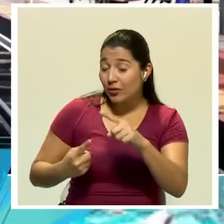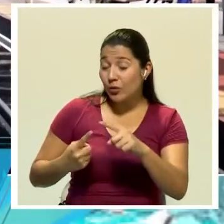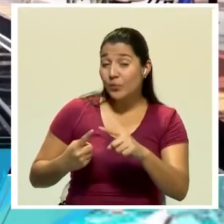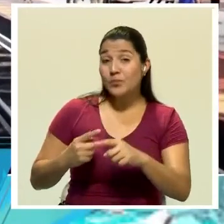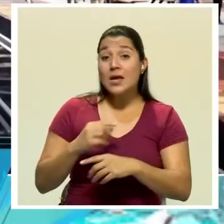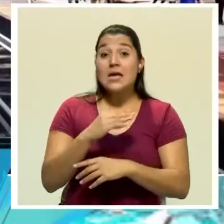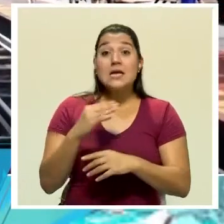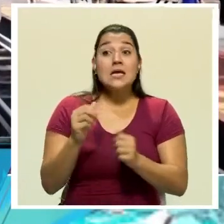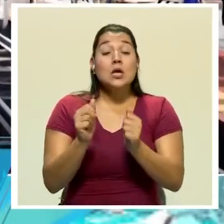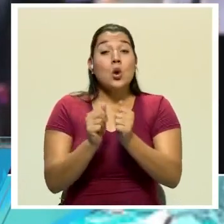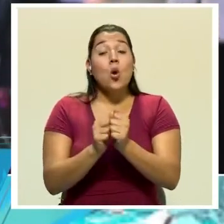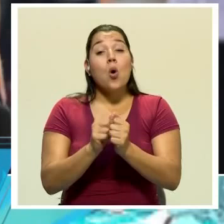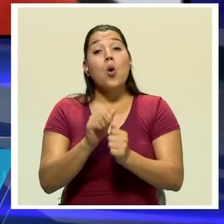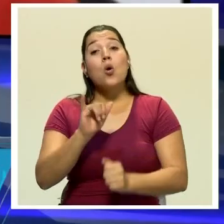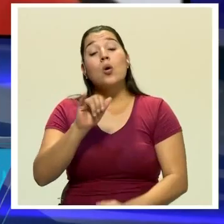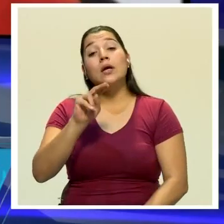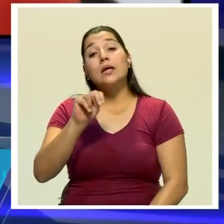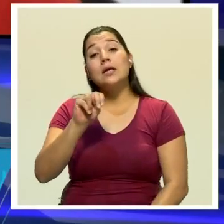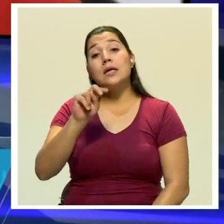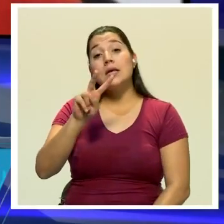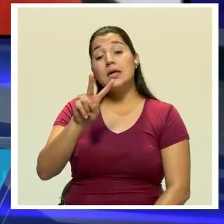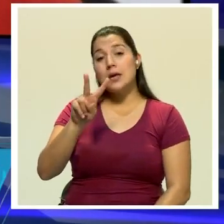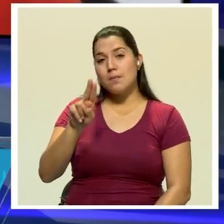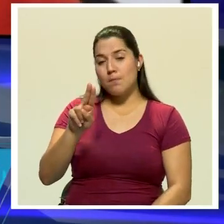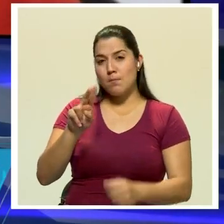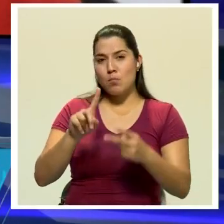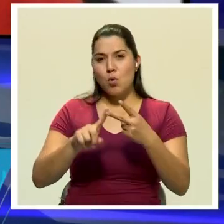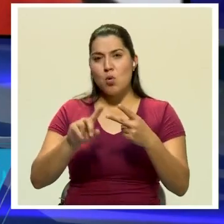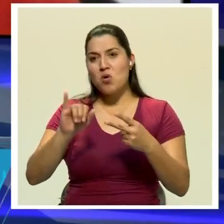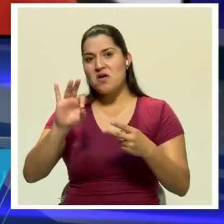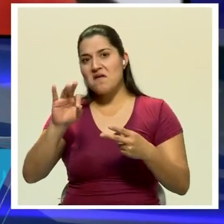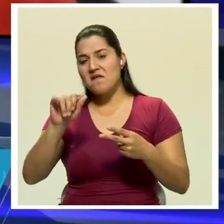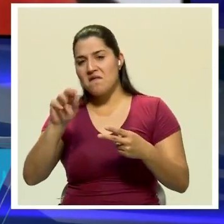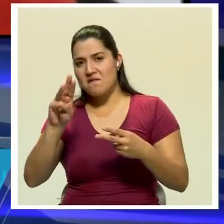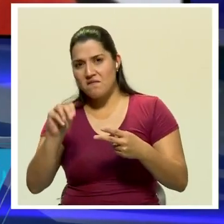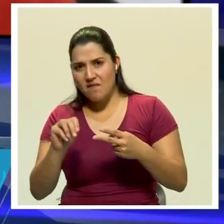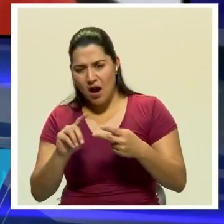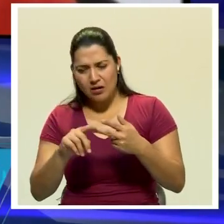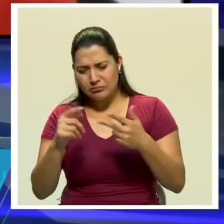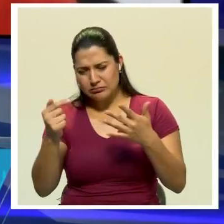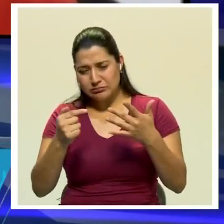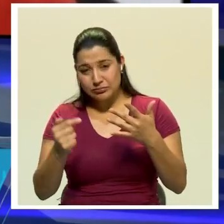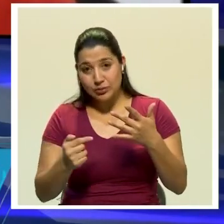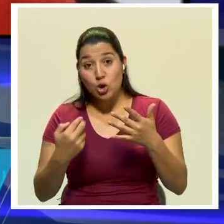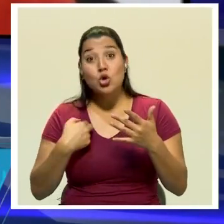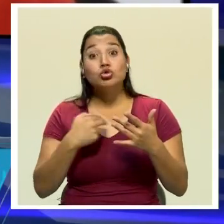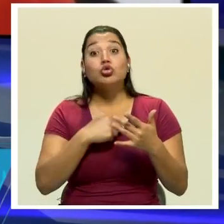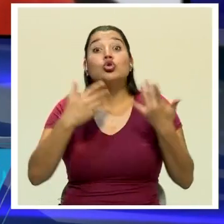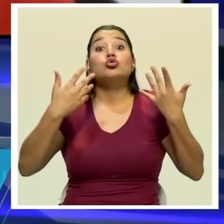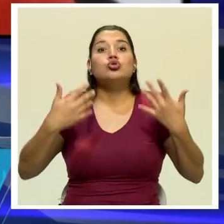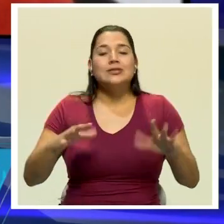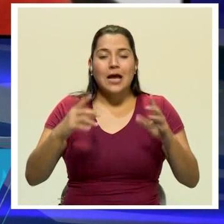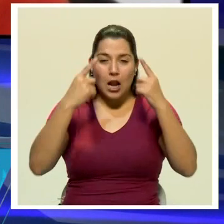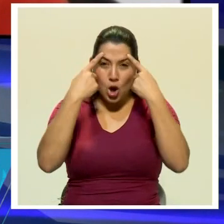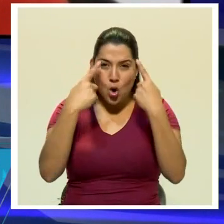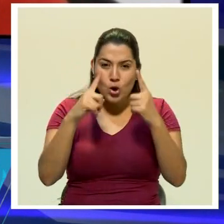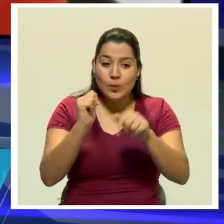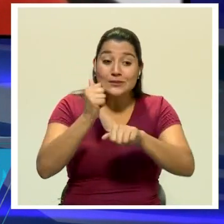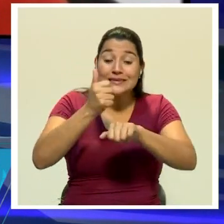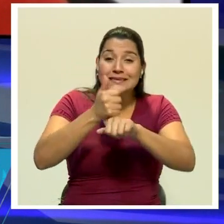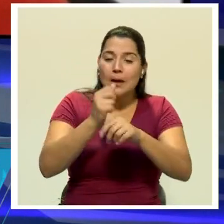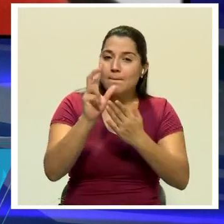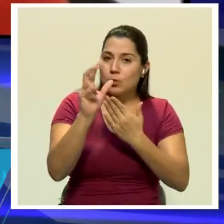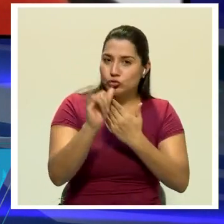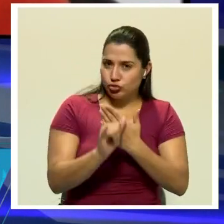del INBU, del MIVA, del IFAN, hemos logrado concretar un proyecto que no es un